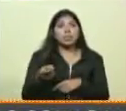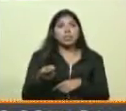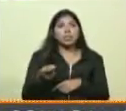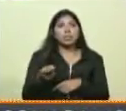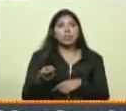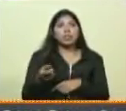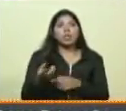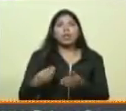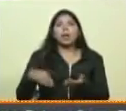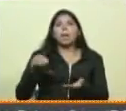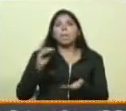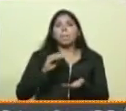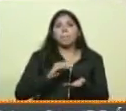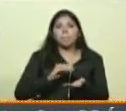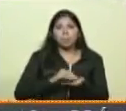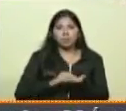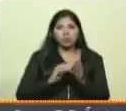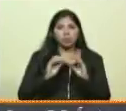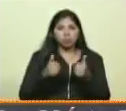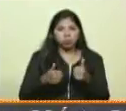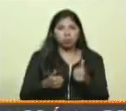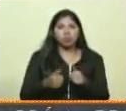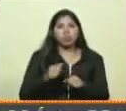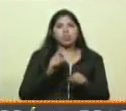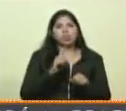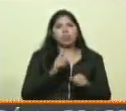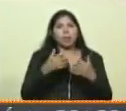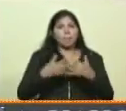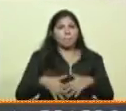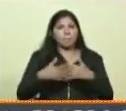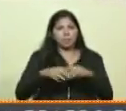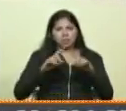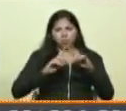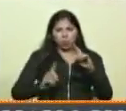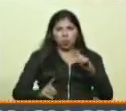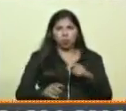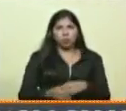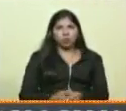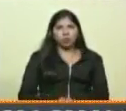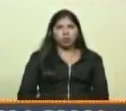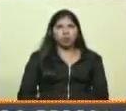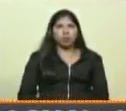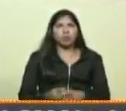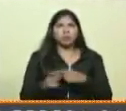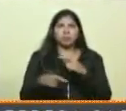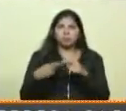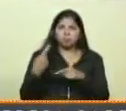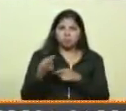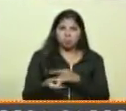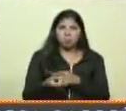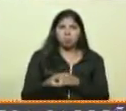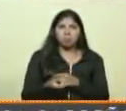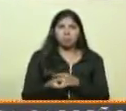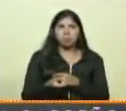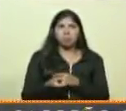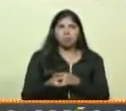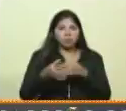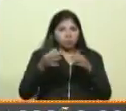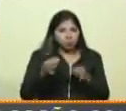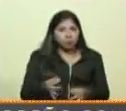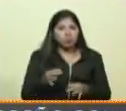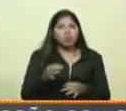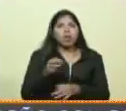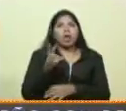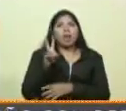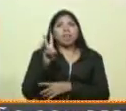2, 140 megabytes más. Yo di la orden que a pesar de que esté mañana, con seguridad la activáramos el día viernes para hacer las